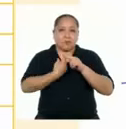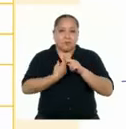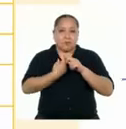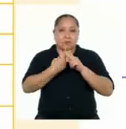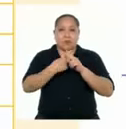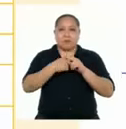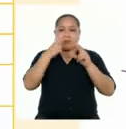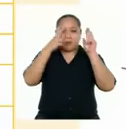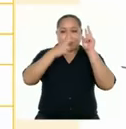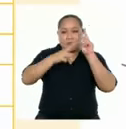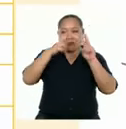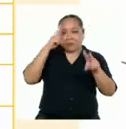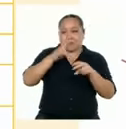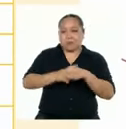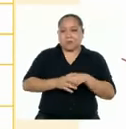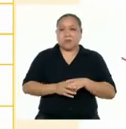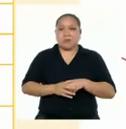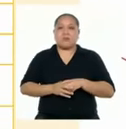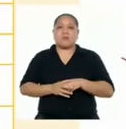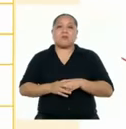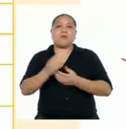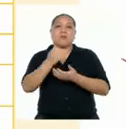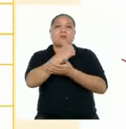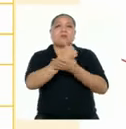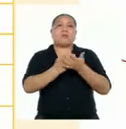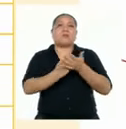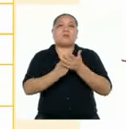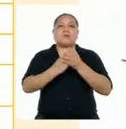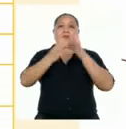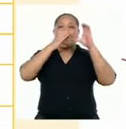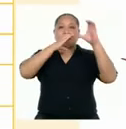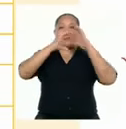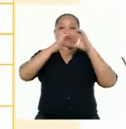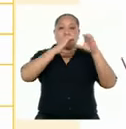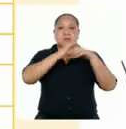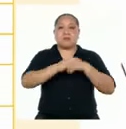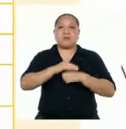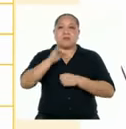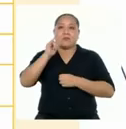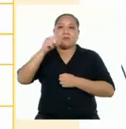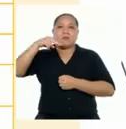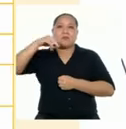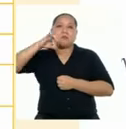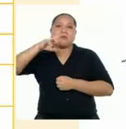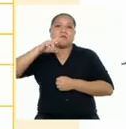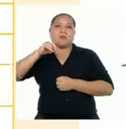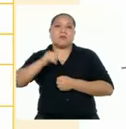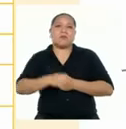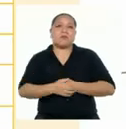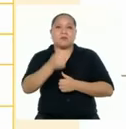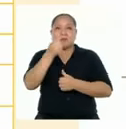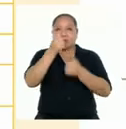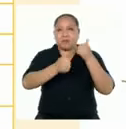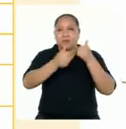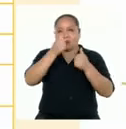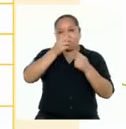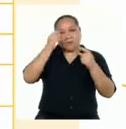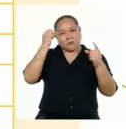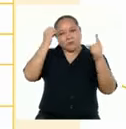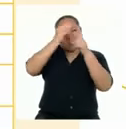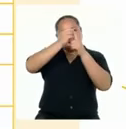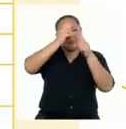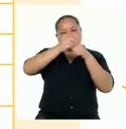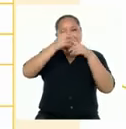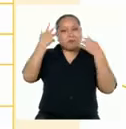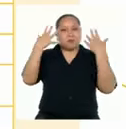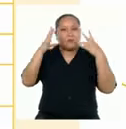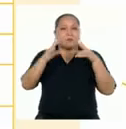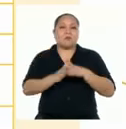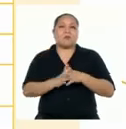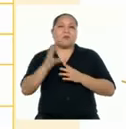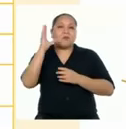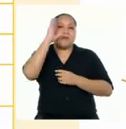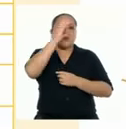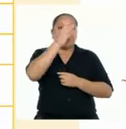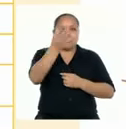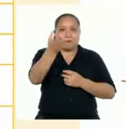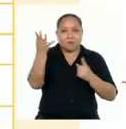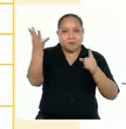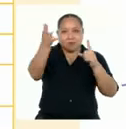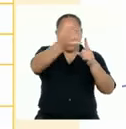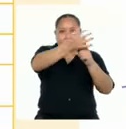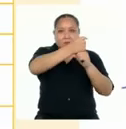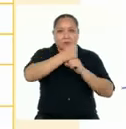Empecemos determinando la situación comunicativa. Yanira, ¿cuál es el propósito que buscas lograr con